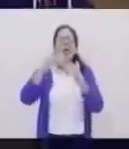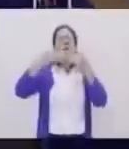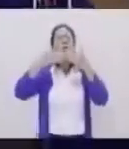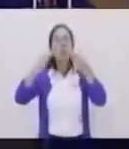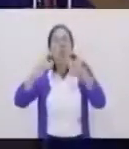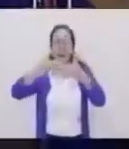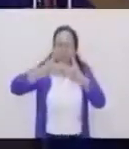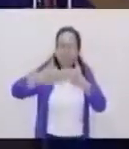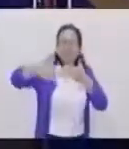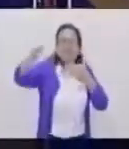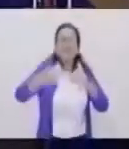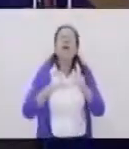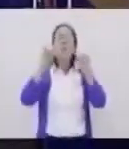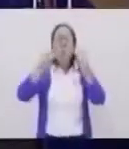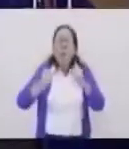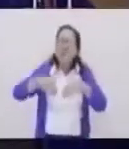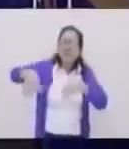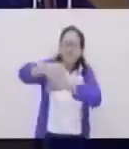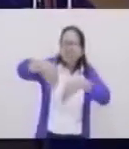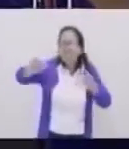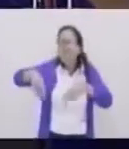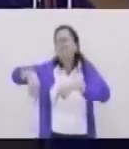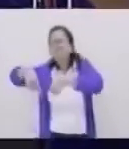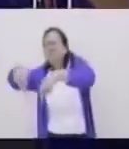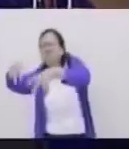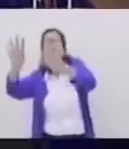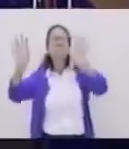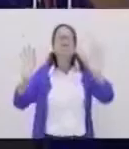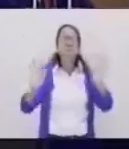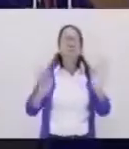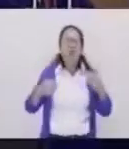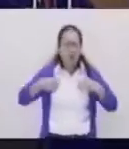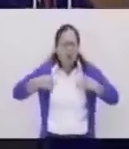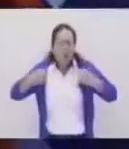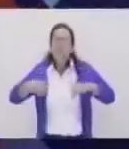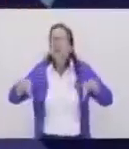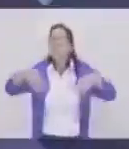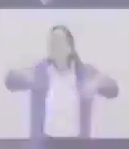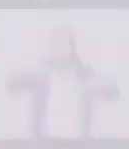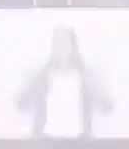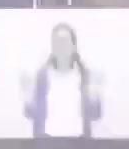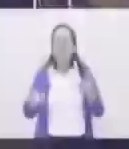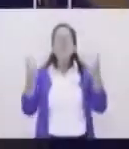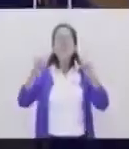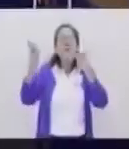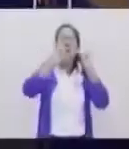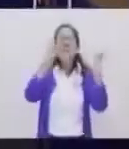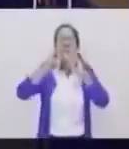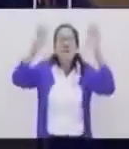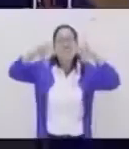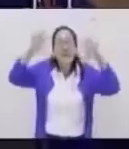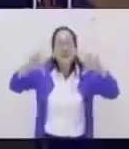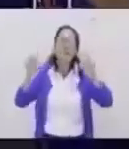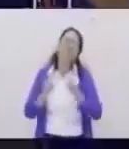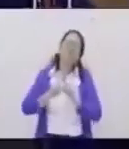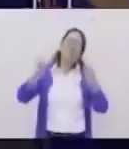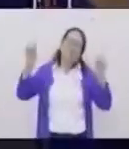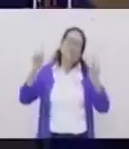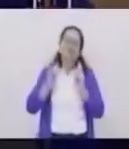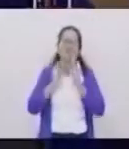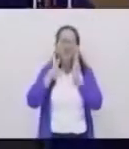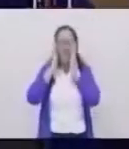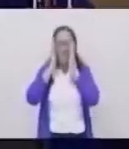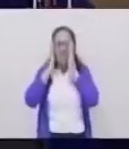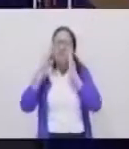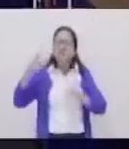podemos sacar a nuestra mascota a pasear, nuestro vestuario es más fresco. Mientras invierno, sí, es totalmente